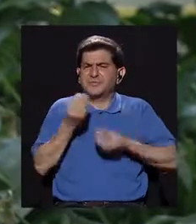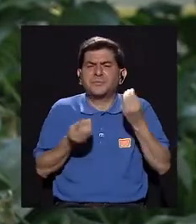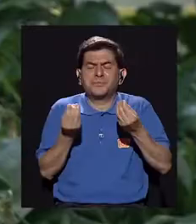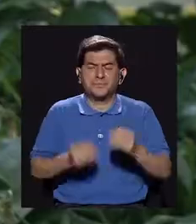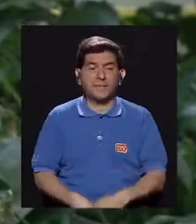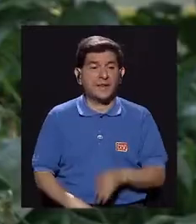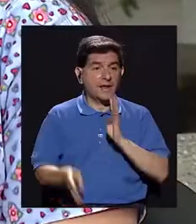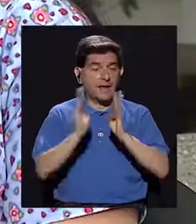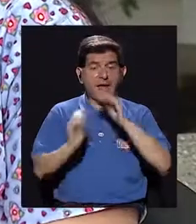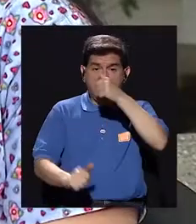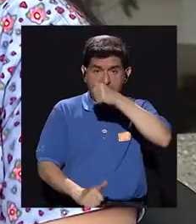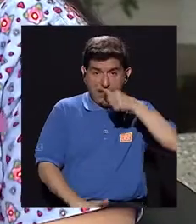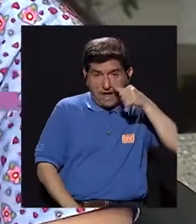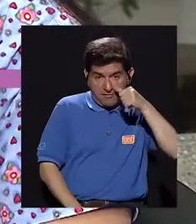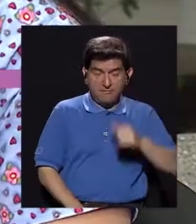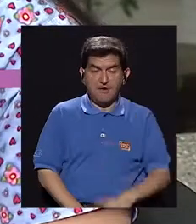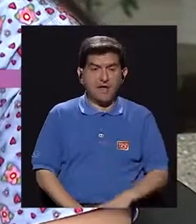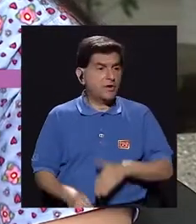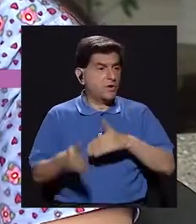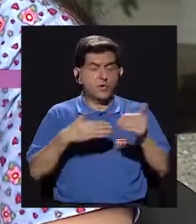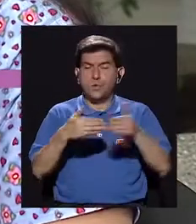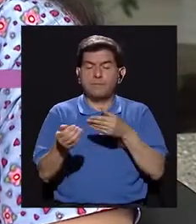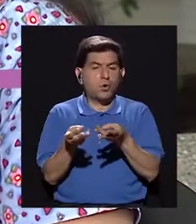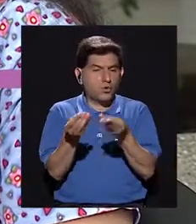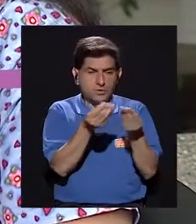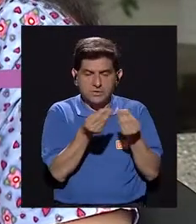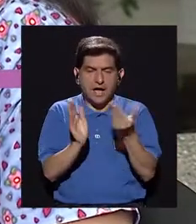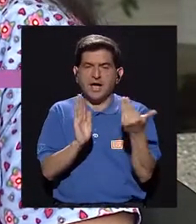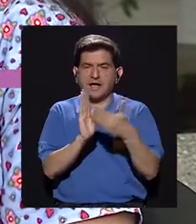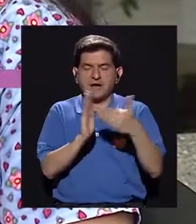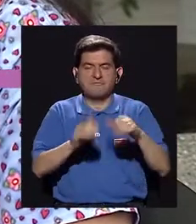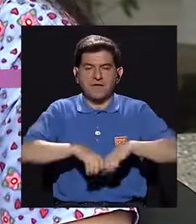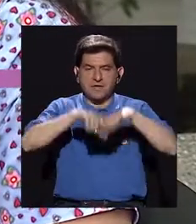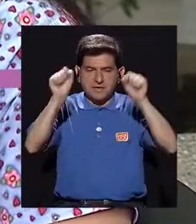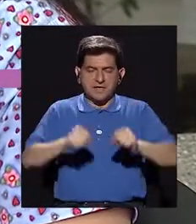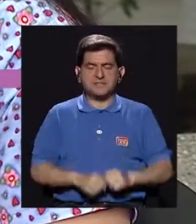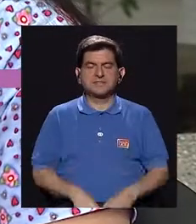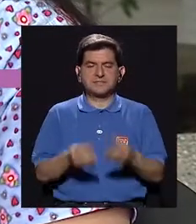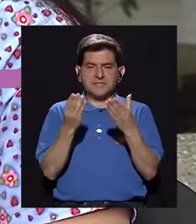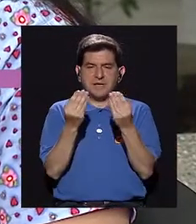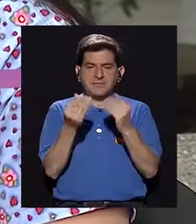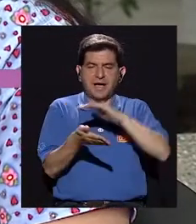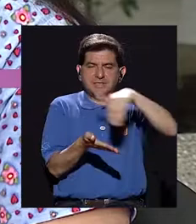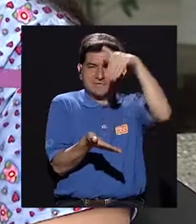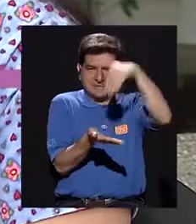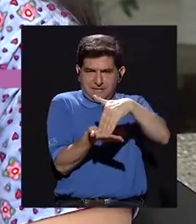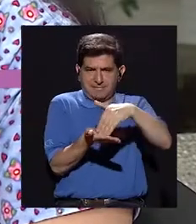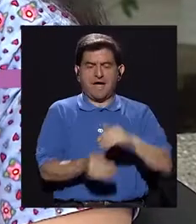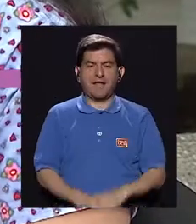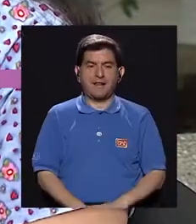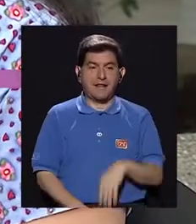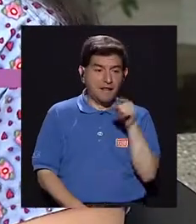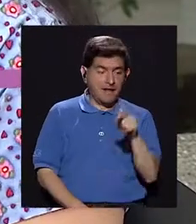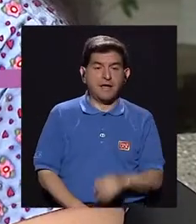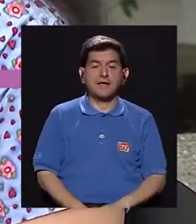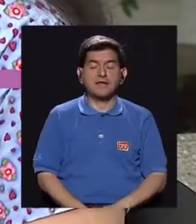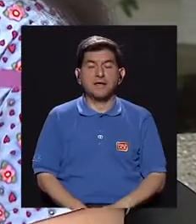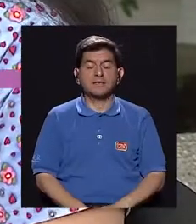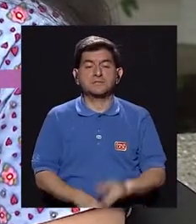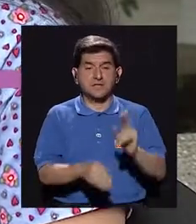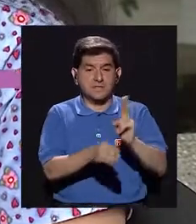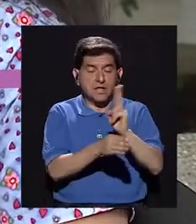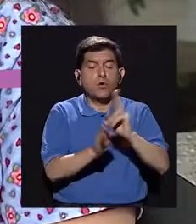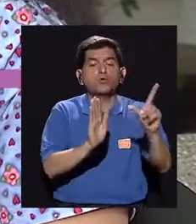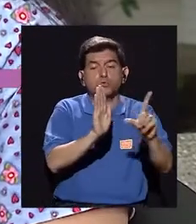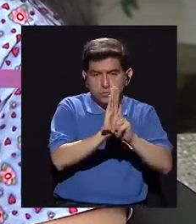Okay. Cuando hablamos de drogas, drogas es cualquier sustancia que afecta el sistema nervioso central. Dentro de esas están las que